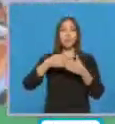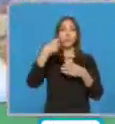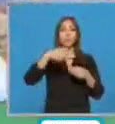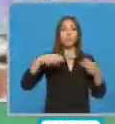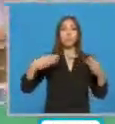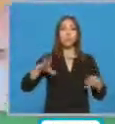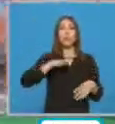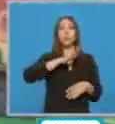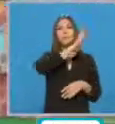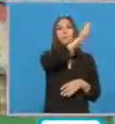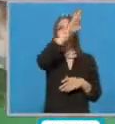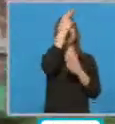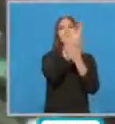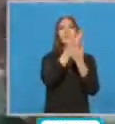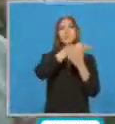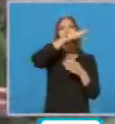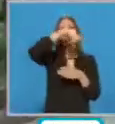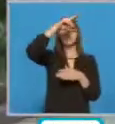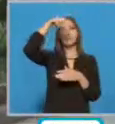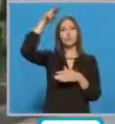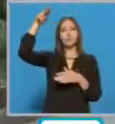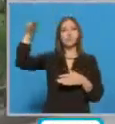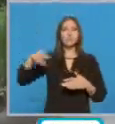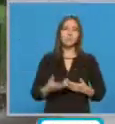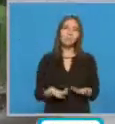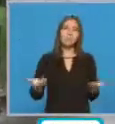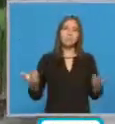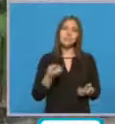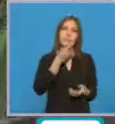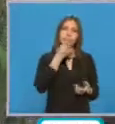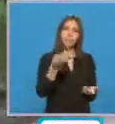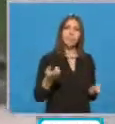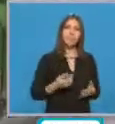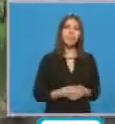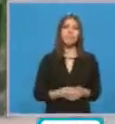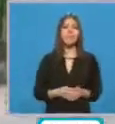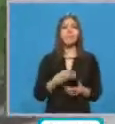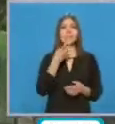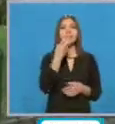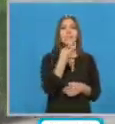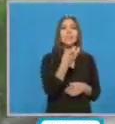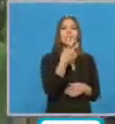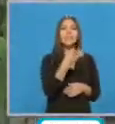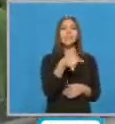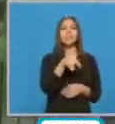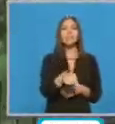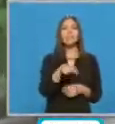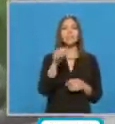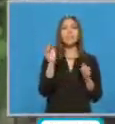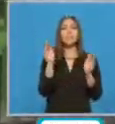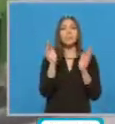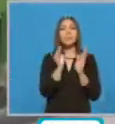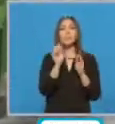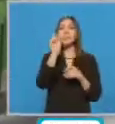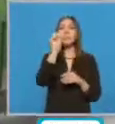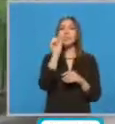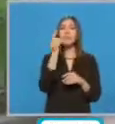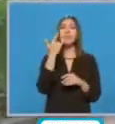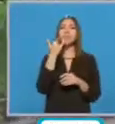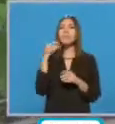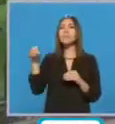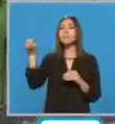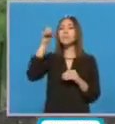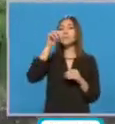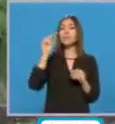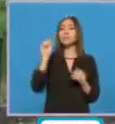es que tengan murales en sus muros. Le digo, tío Alberto, y este es un pequeño, pero muy pequeño recorrido por la